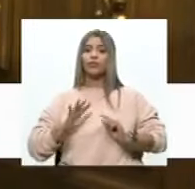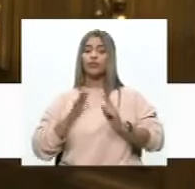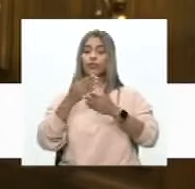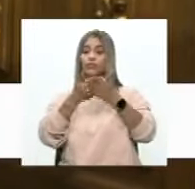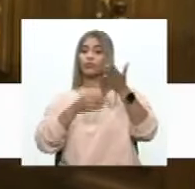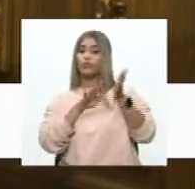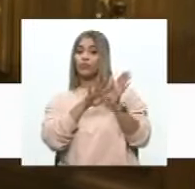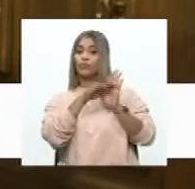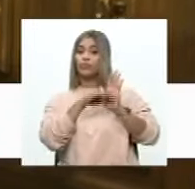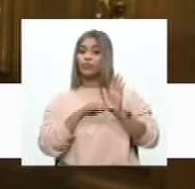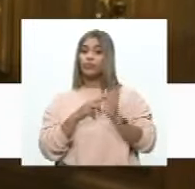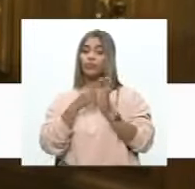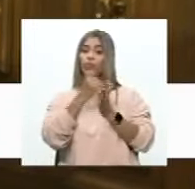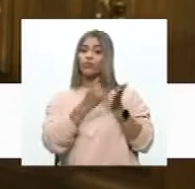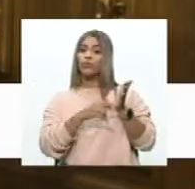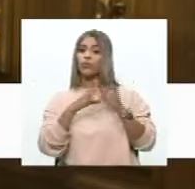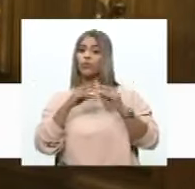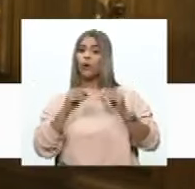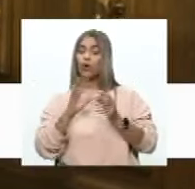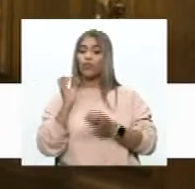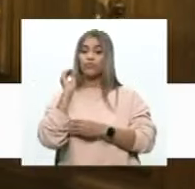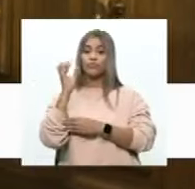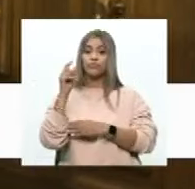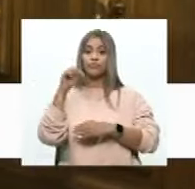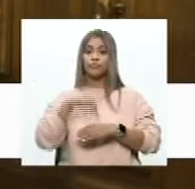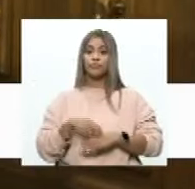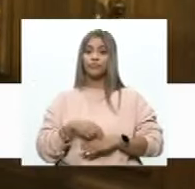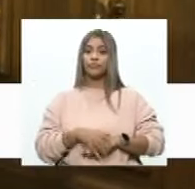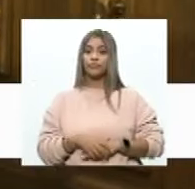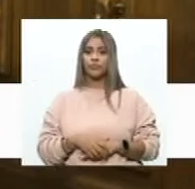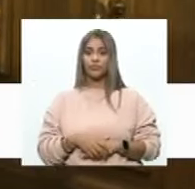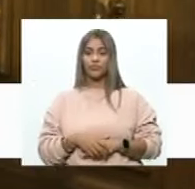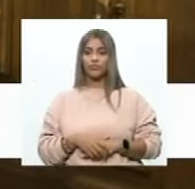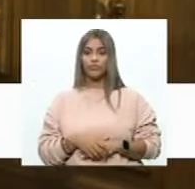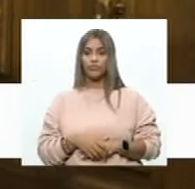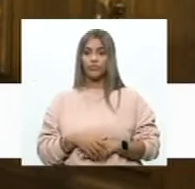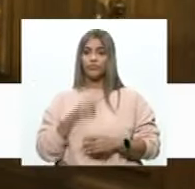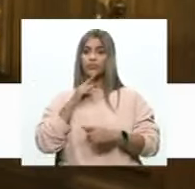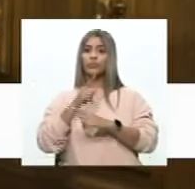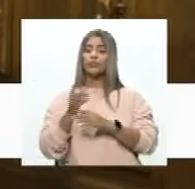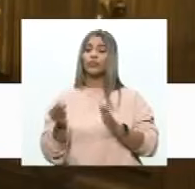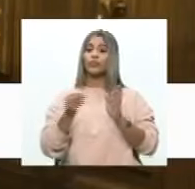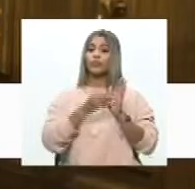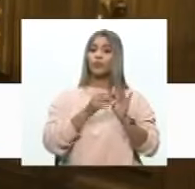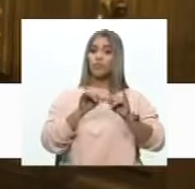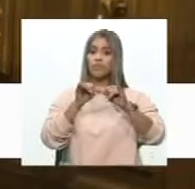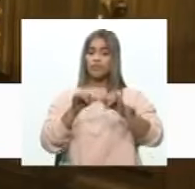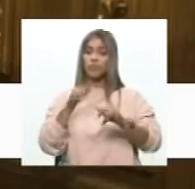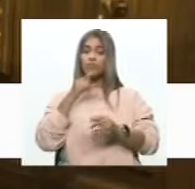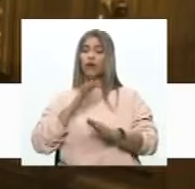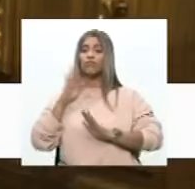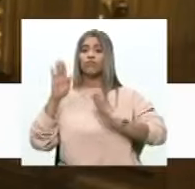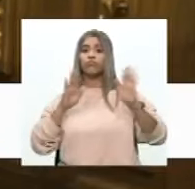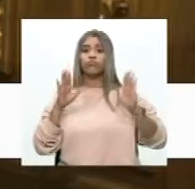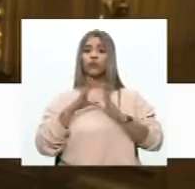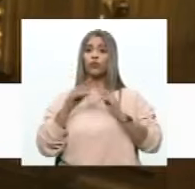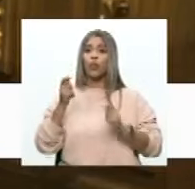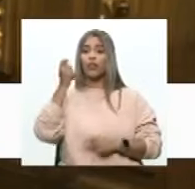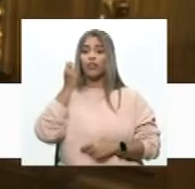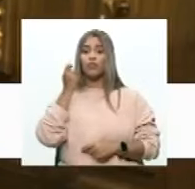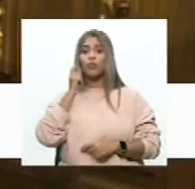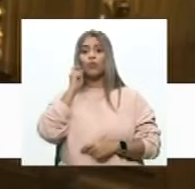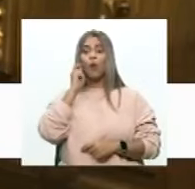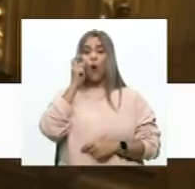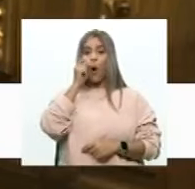un registro sucinto de lo acontecido en el hemiciclo de sesiones del Palacio Federal Legislativo, se ordena anexar a la misma la intervención de todas las diputadas y de